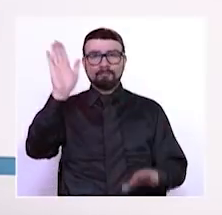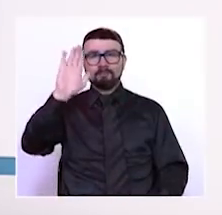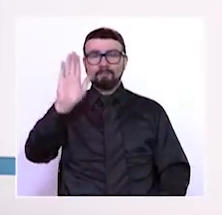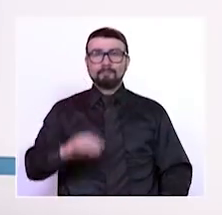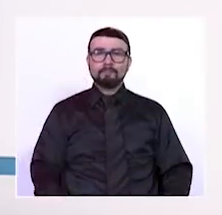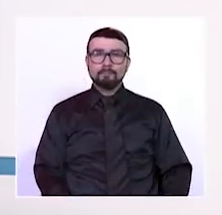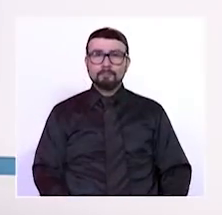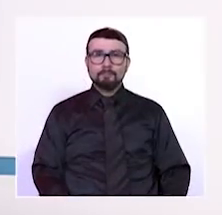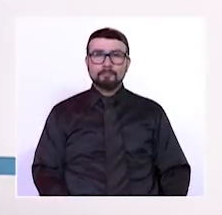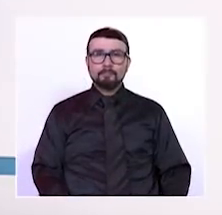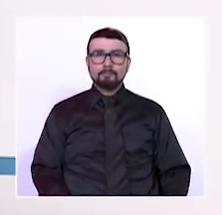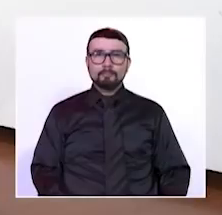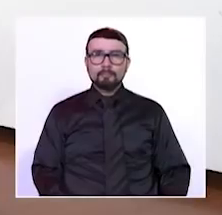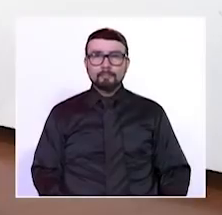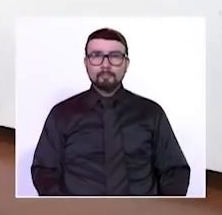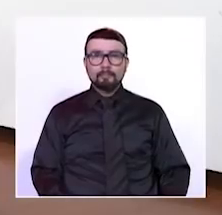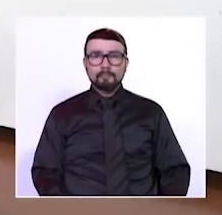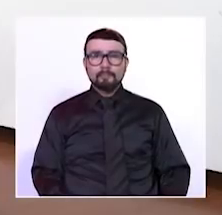Felicidades.